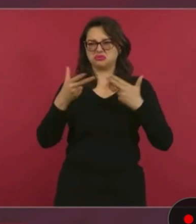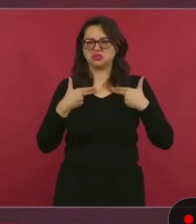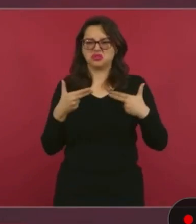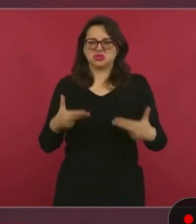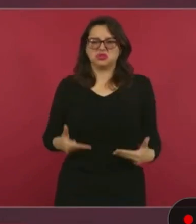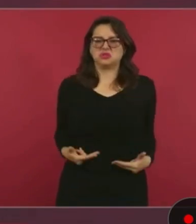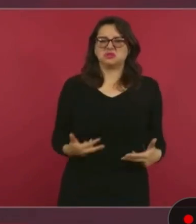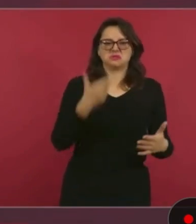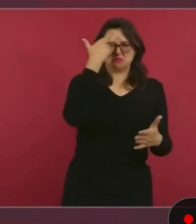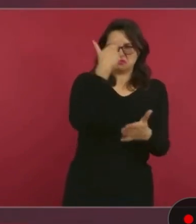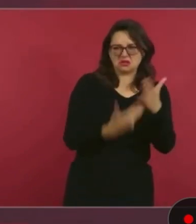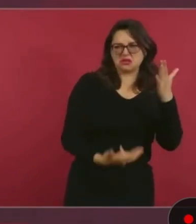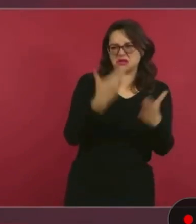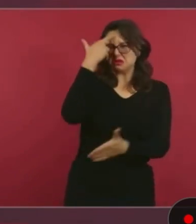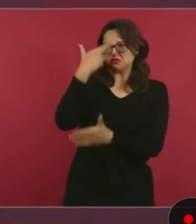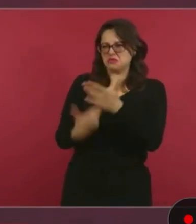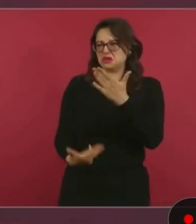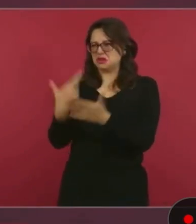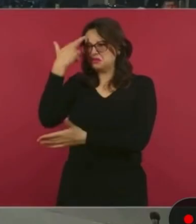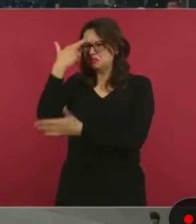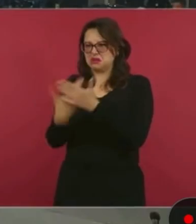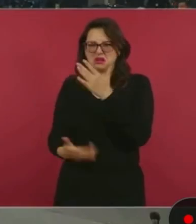no quiso que se investigara